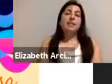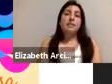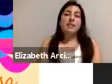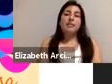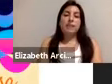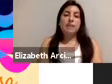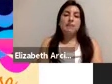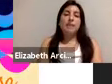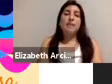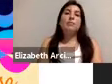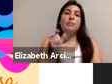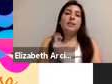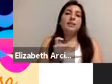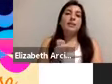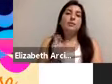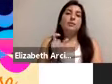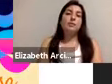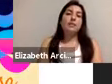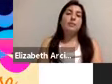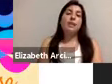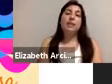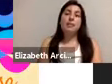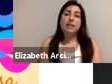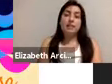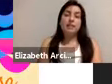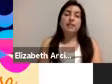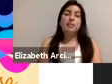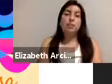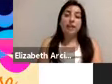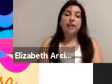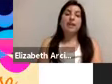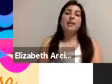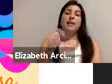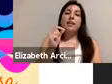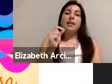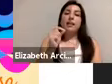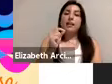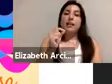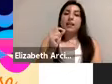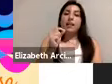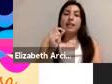gruesa demasiado fina, que tomen el tiempo suficiente para que el paciente pueda